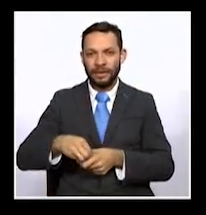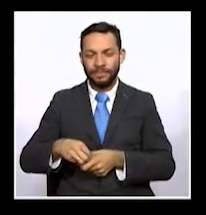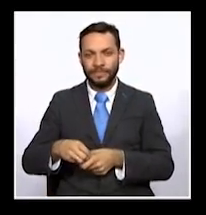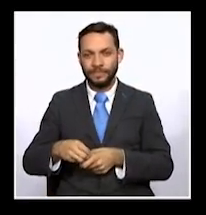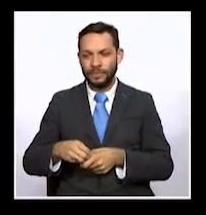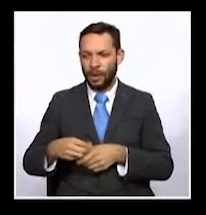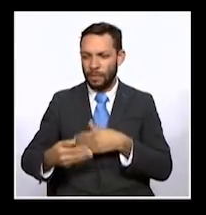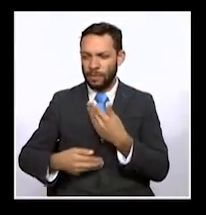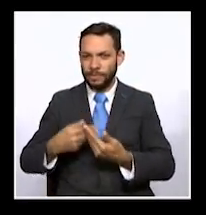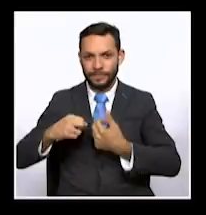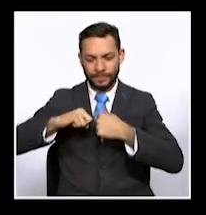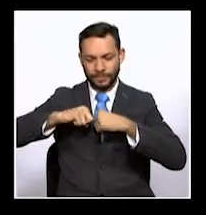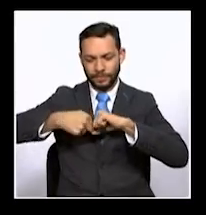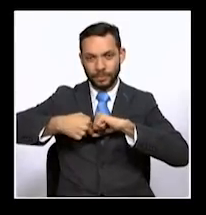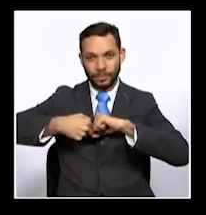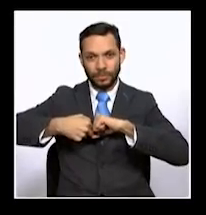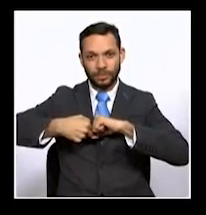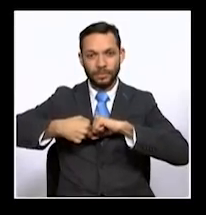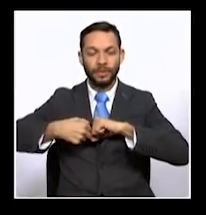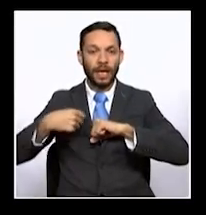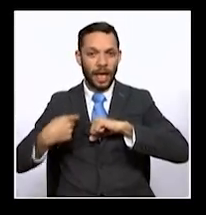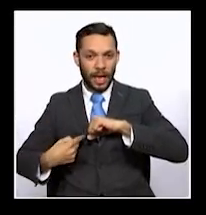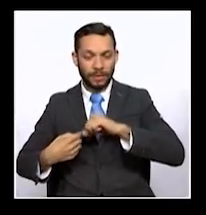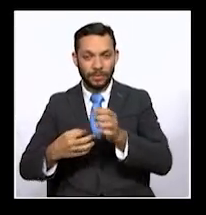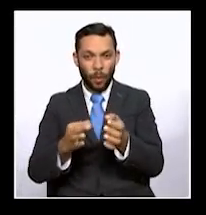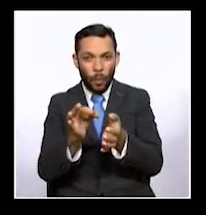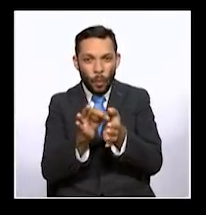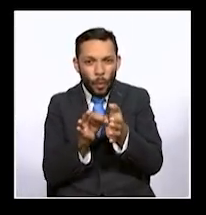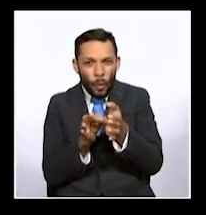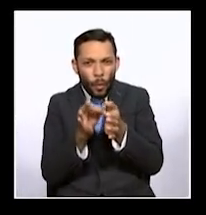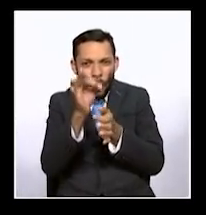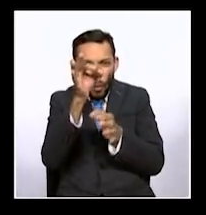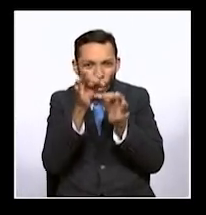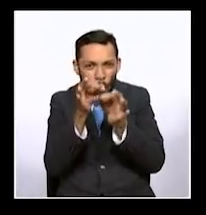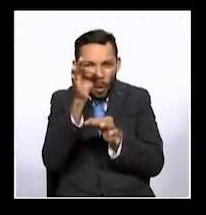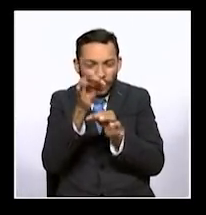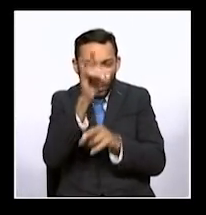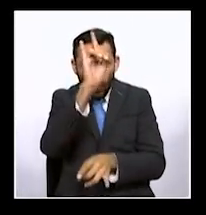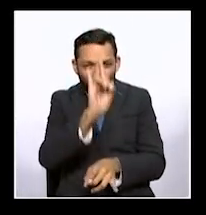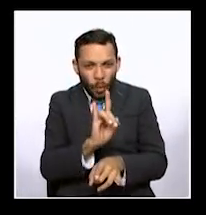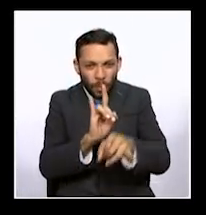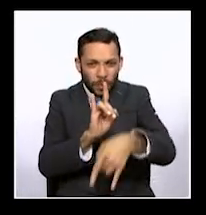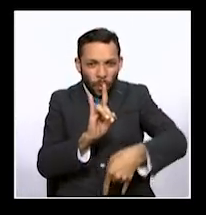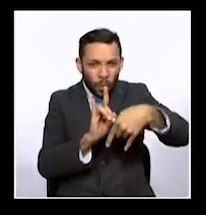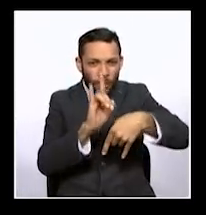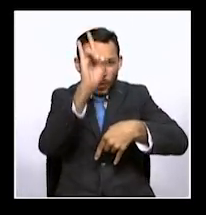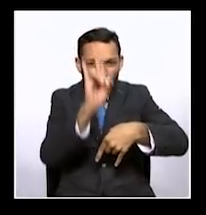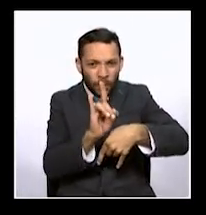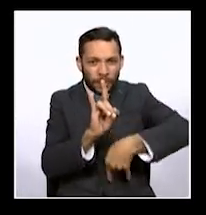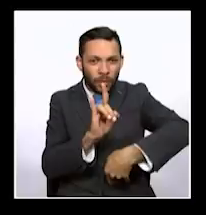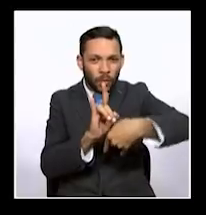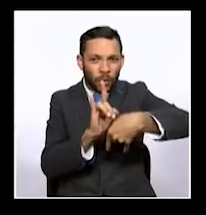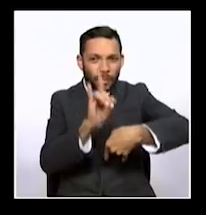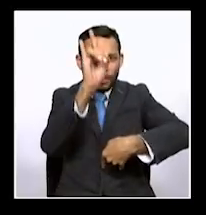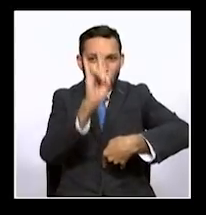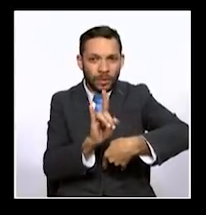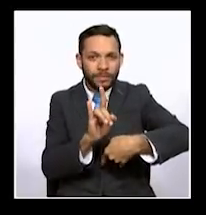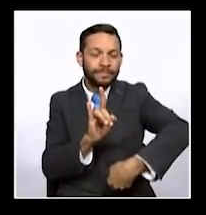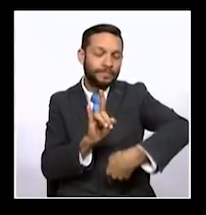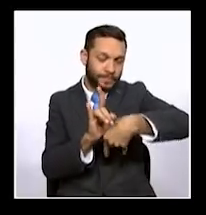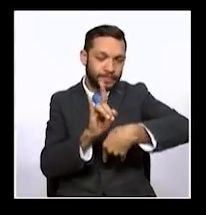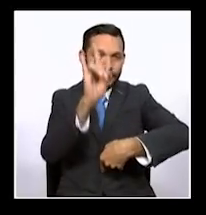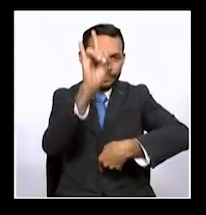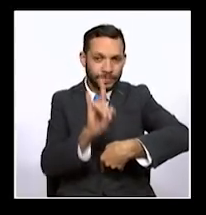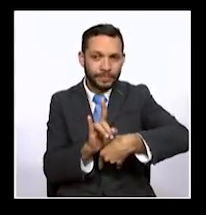de la rótula se ve la grasa infrapatelar, que esa grasita eventualmente también puede producir procesos inflamatorios, y además en este corte que estamos viendo